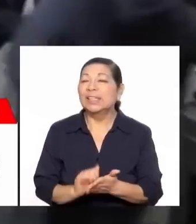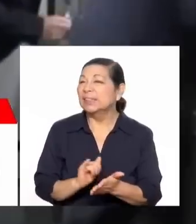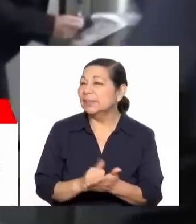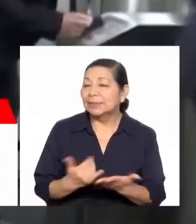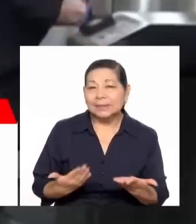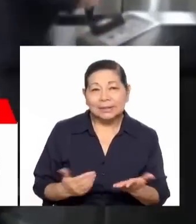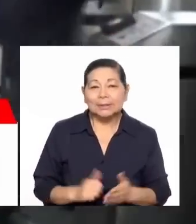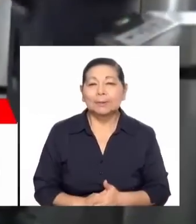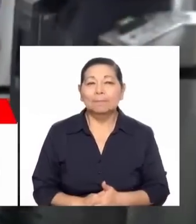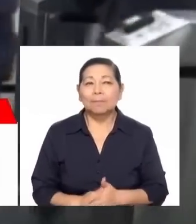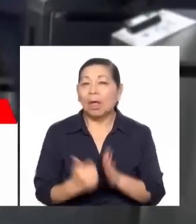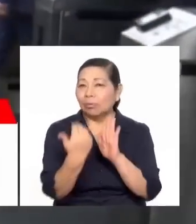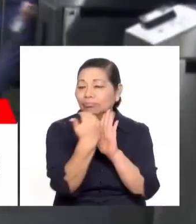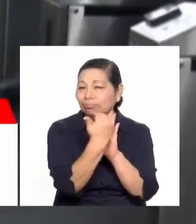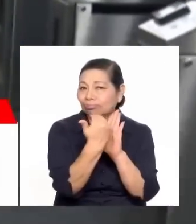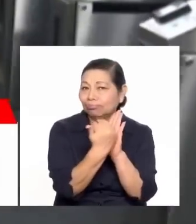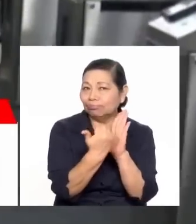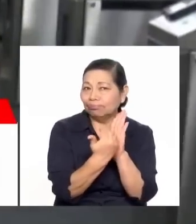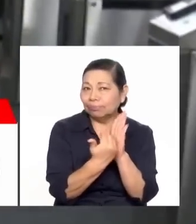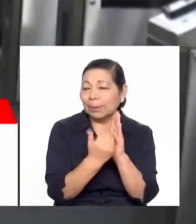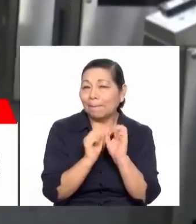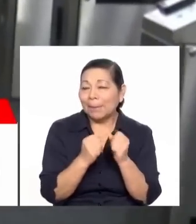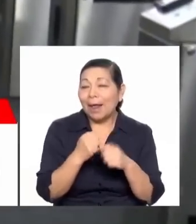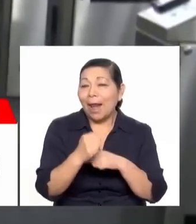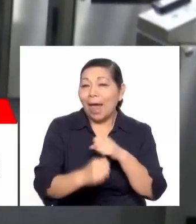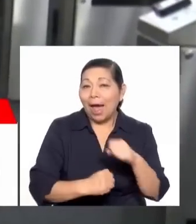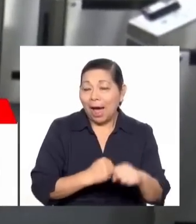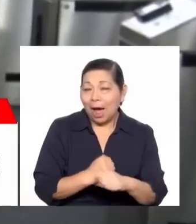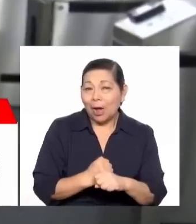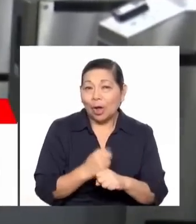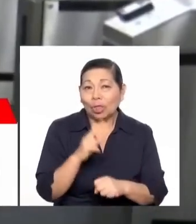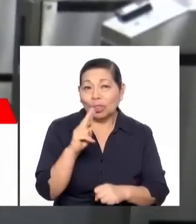es la agenda para el año